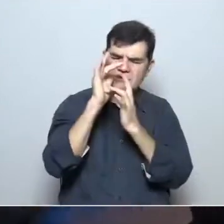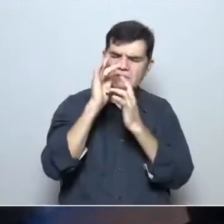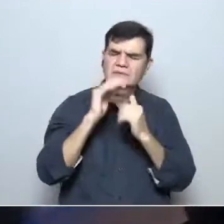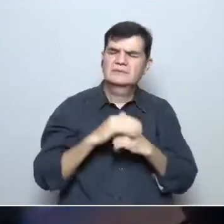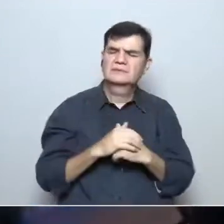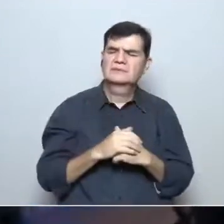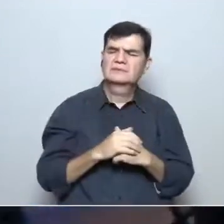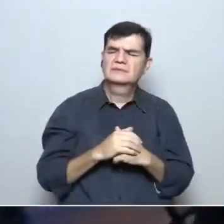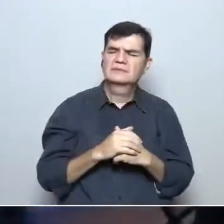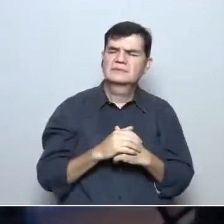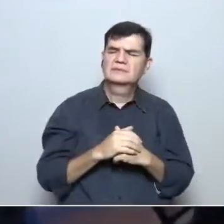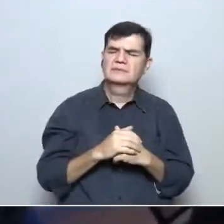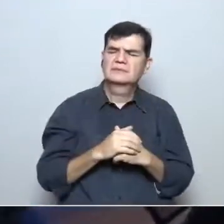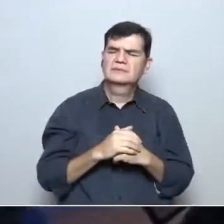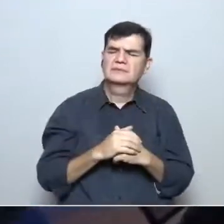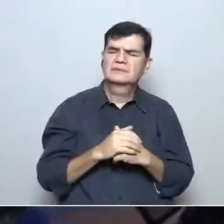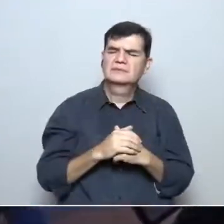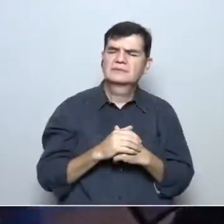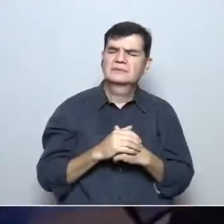Jesús.